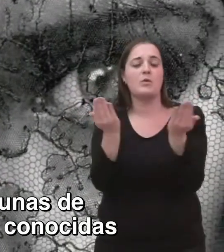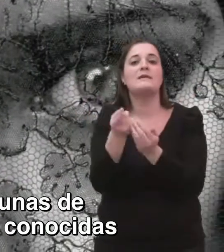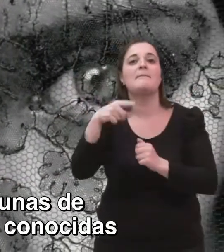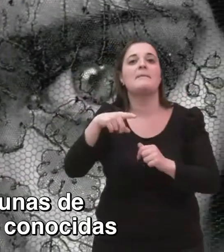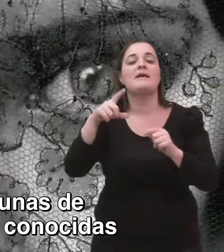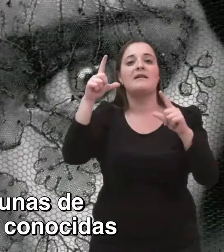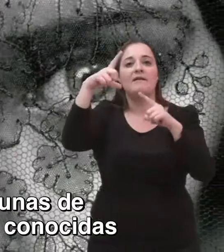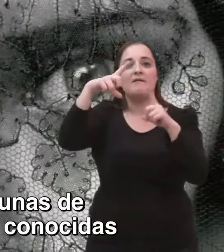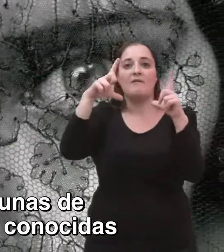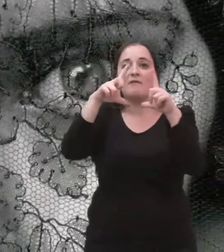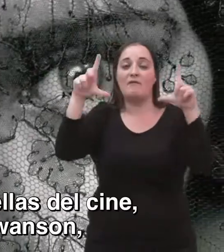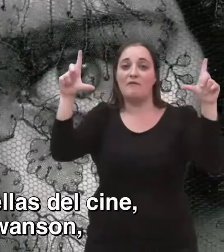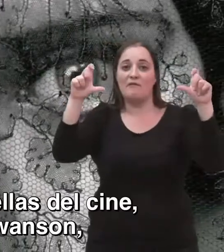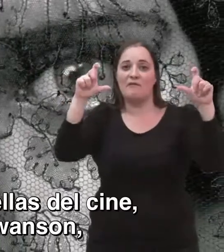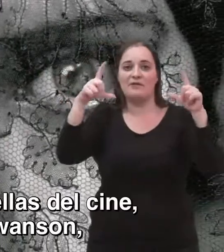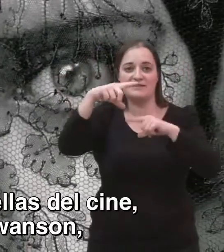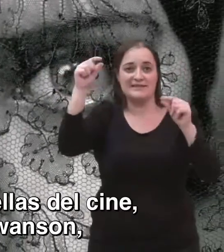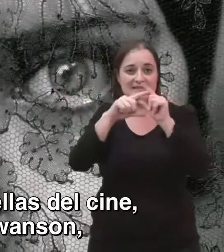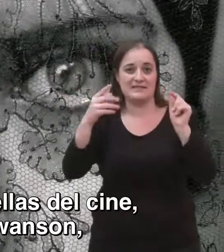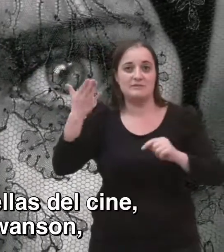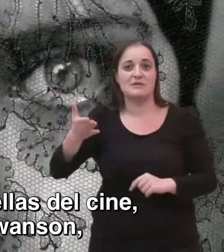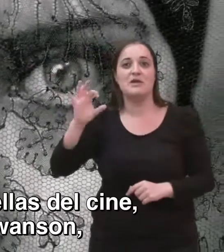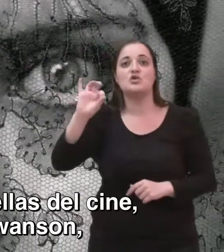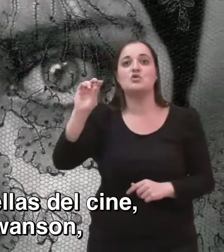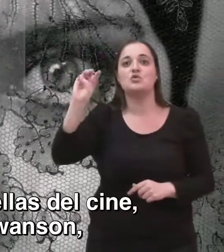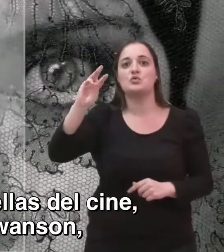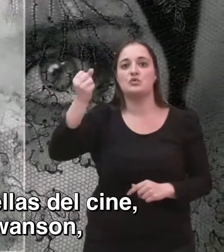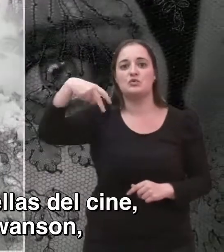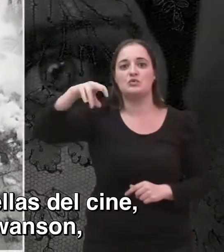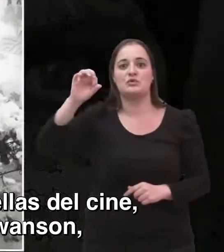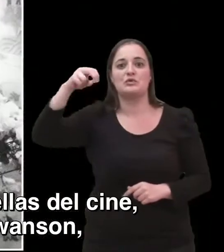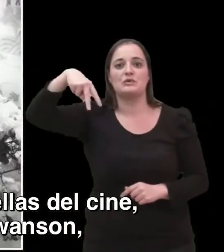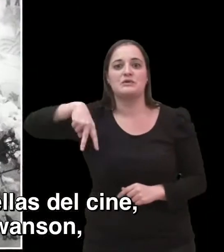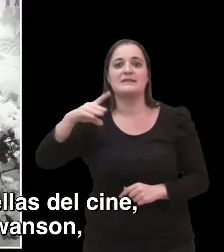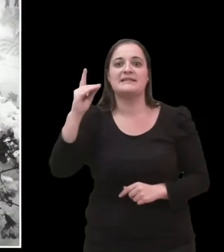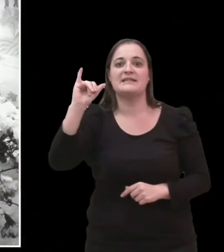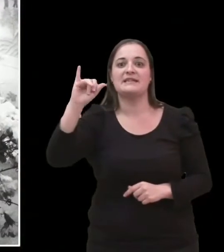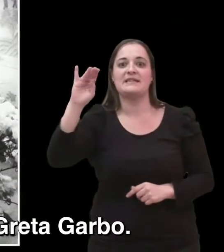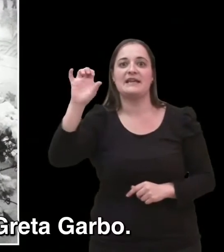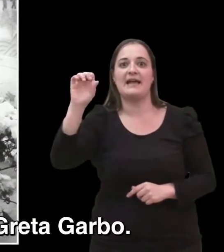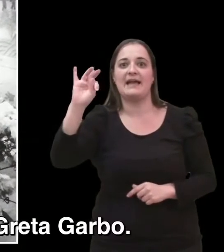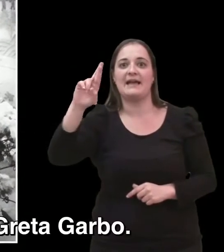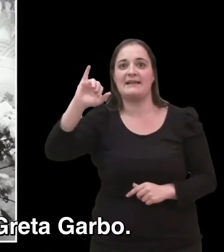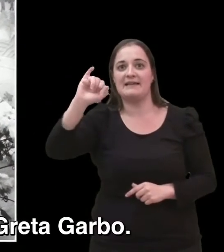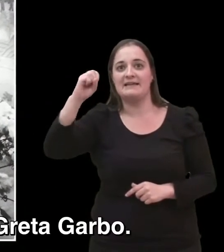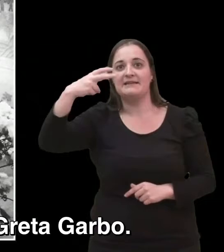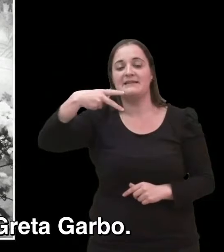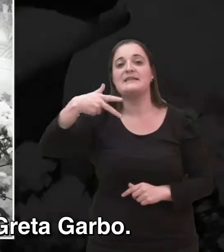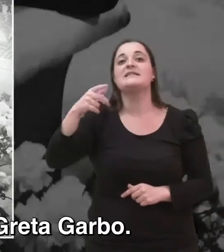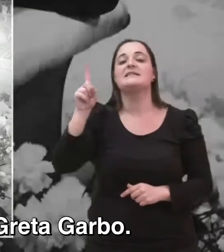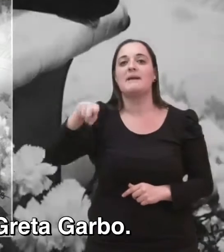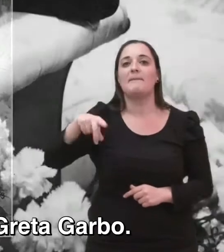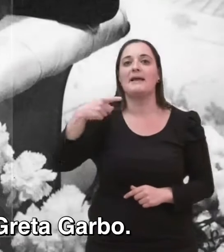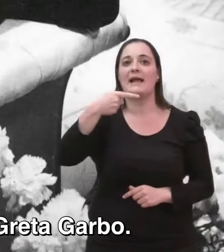de las imágenes más conocidas de las grandes estrellas del cine, como Gloria Swanson, Marlene Dietrich